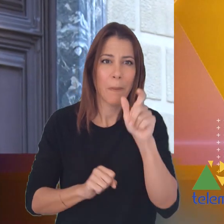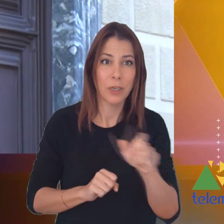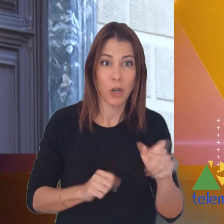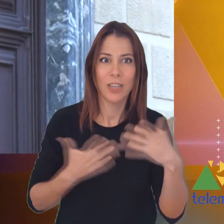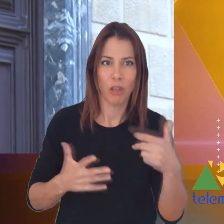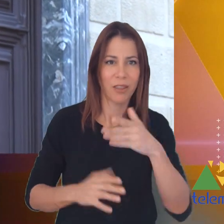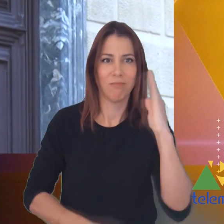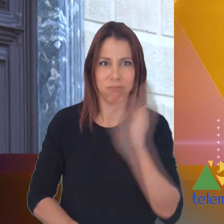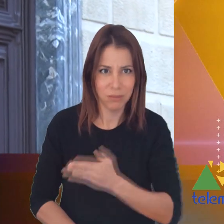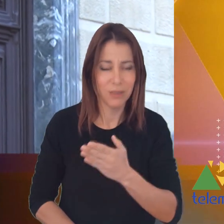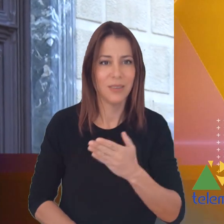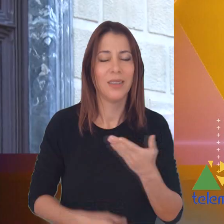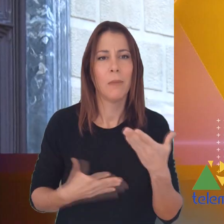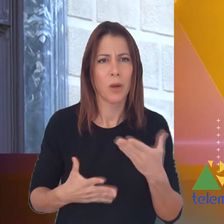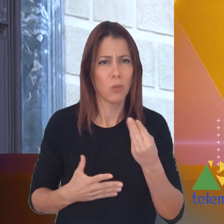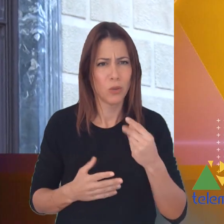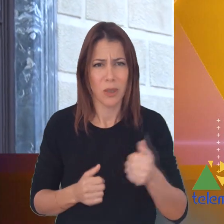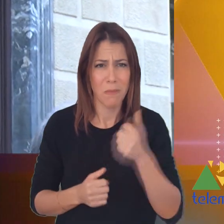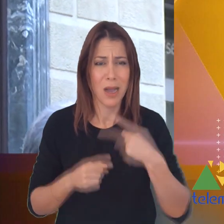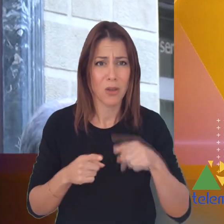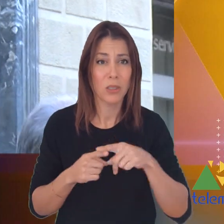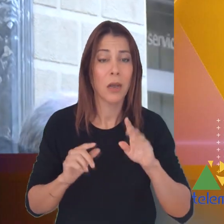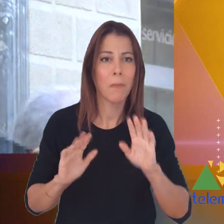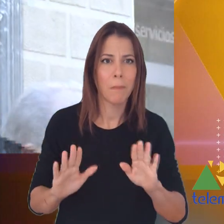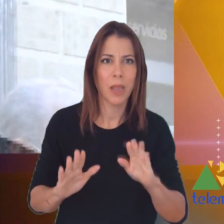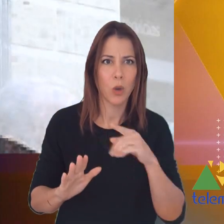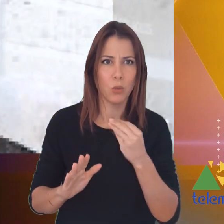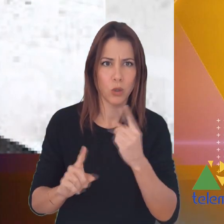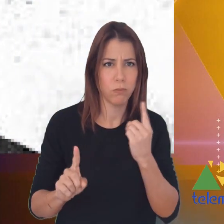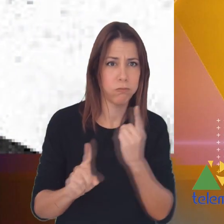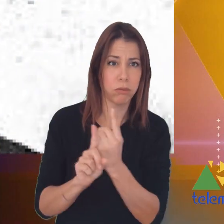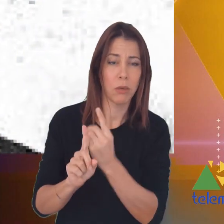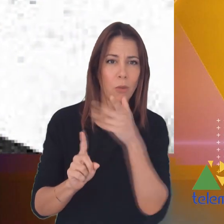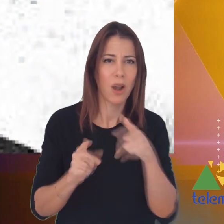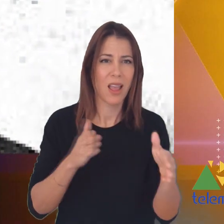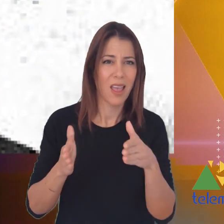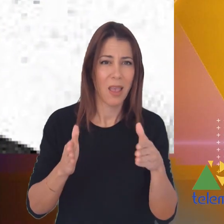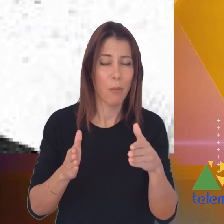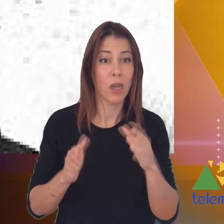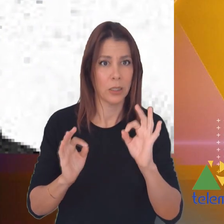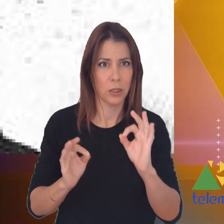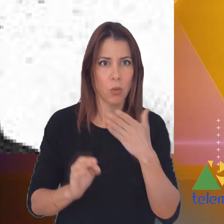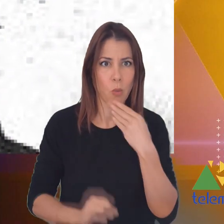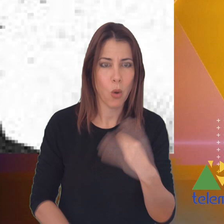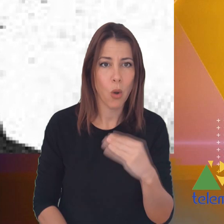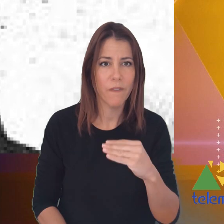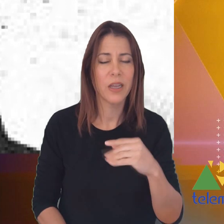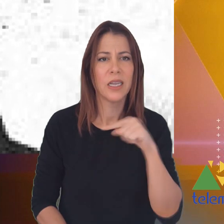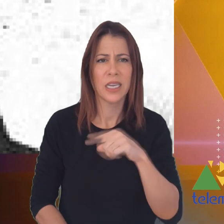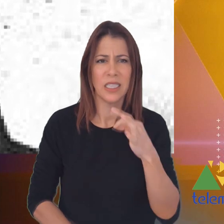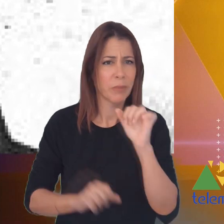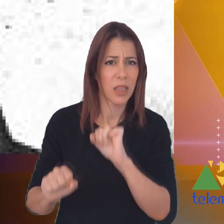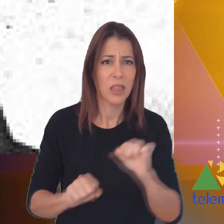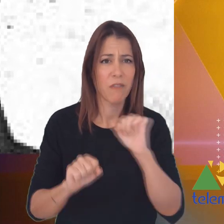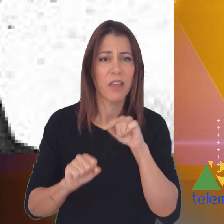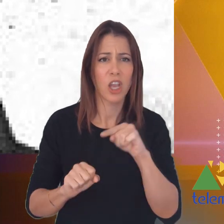fue procesado por la Inquisición, no le pasó mucho más, pero es verdad que tuvo un encontronazo con la Inquisición, siendo muy joven. Él se defiende